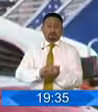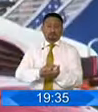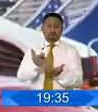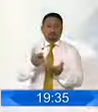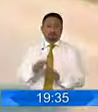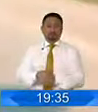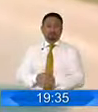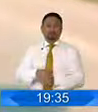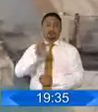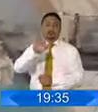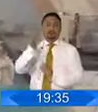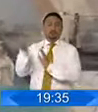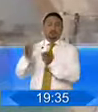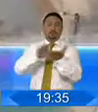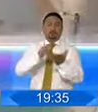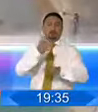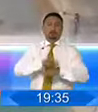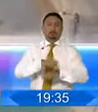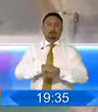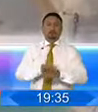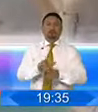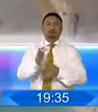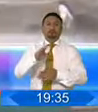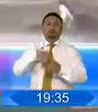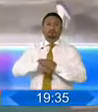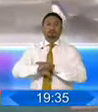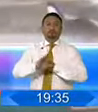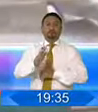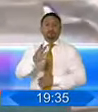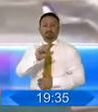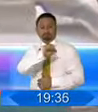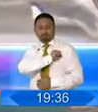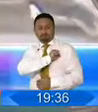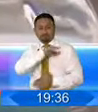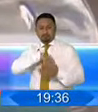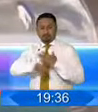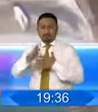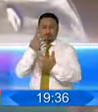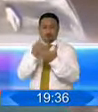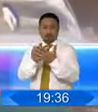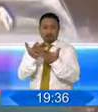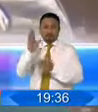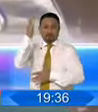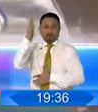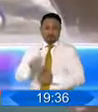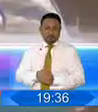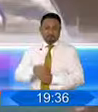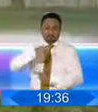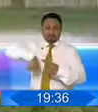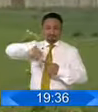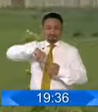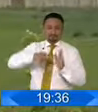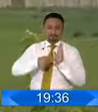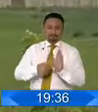Además, 9 muertos deja un enfrentamiento entre pandillas dentro de una cárcel en Brasil. Ya